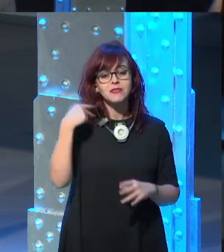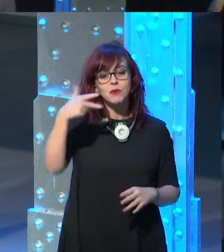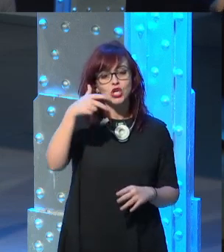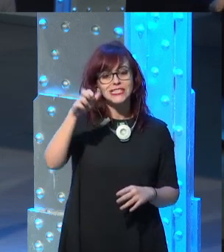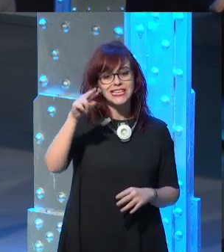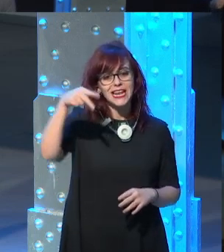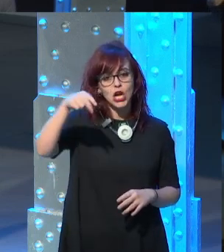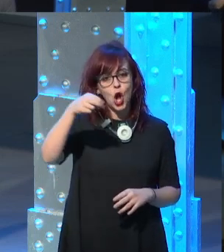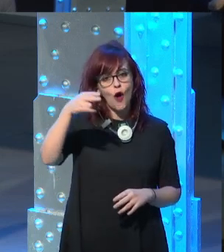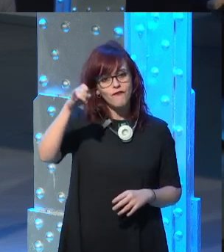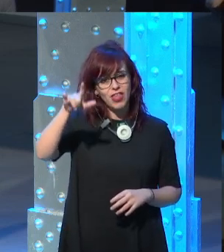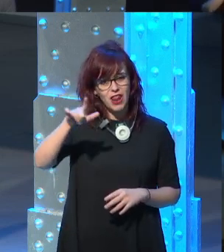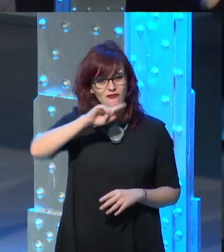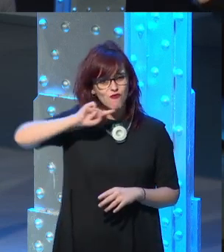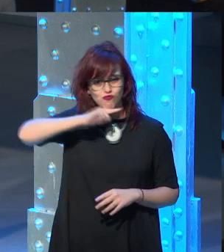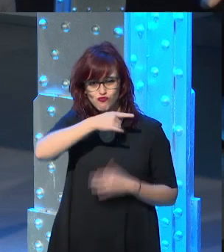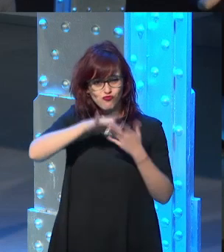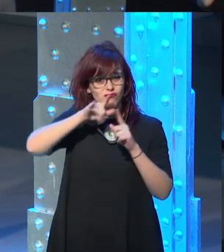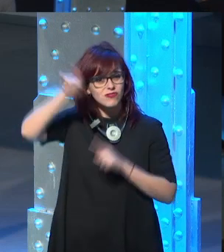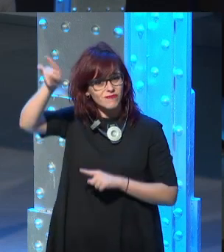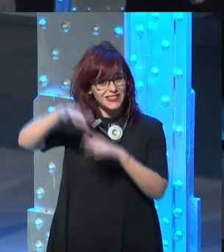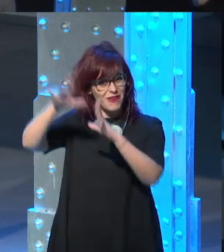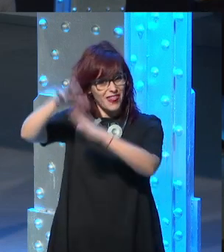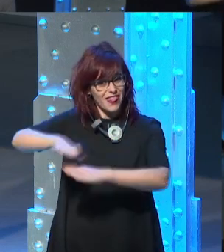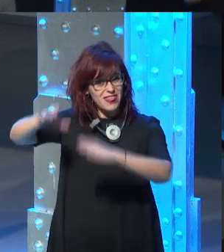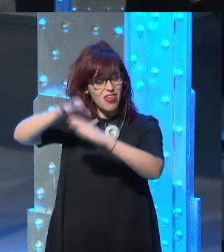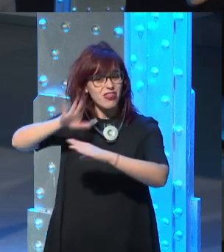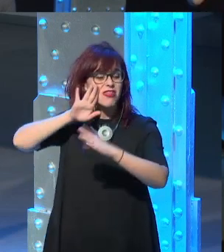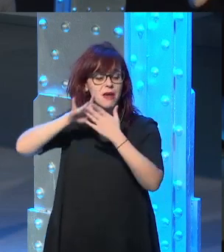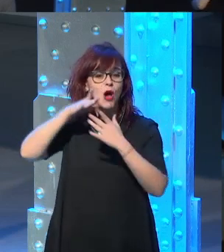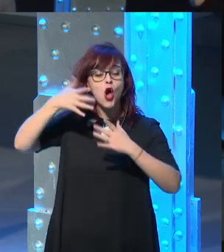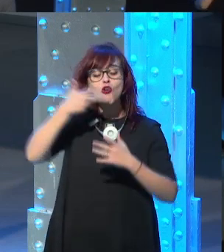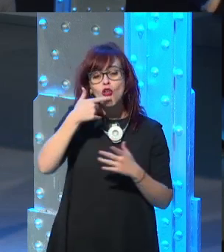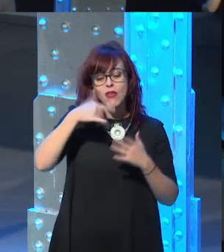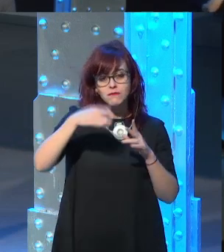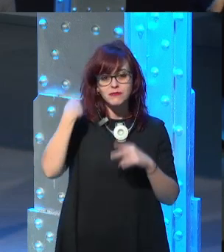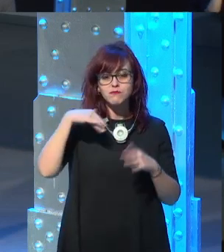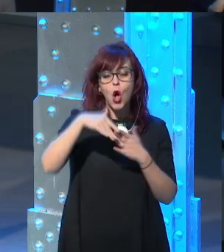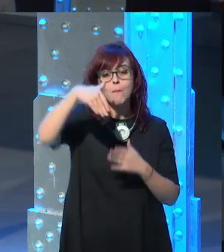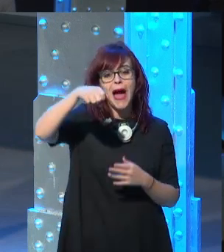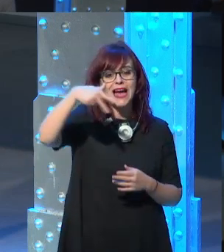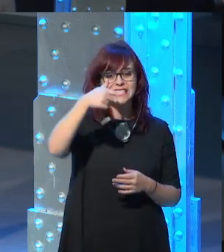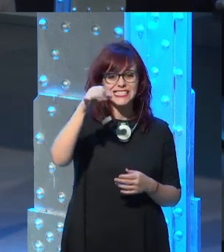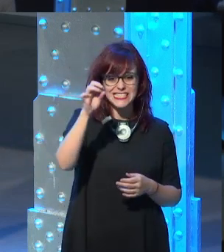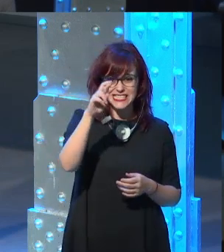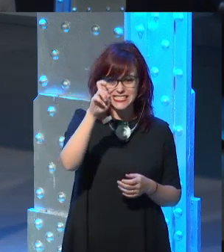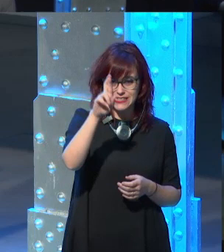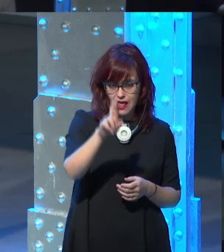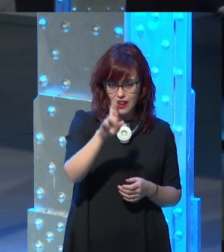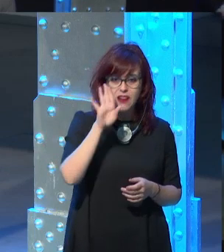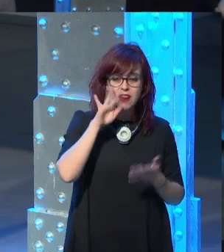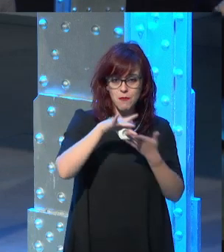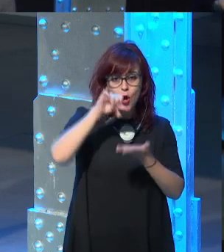una fotógrafa que conocí en un evento de ciencia en Manchester. O sea, es que no